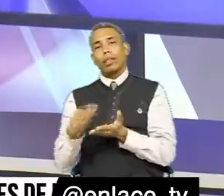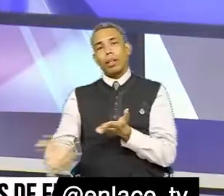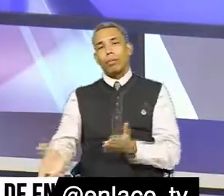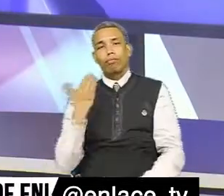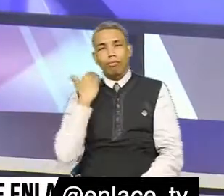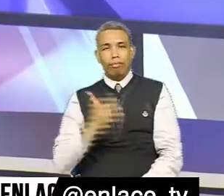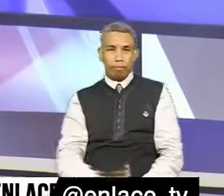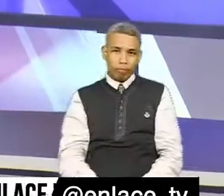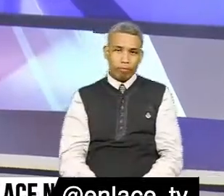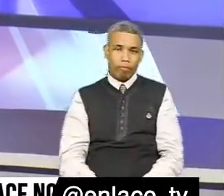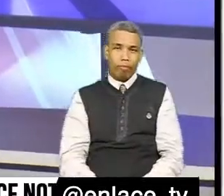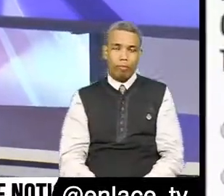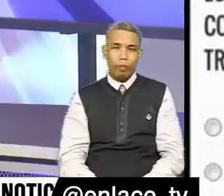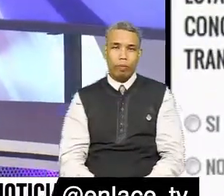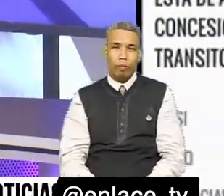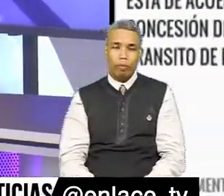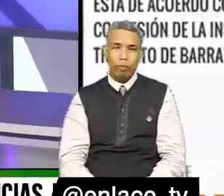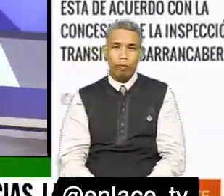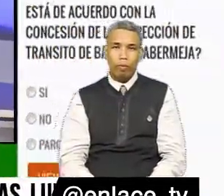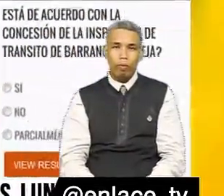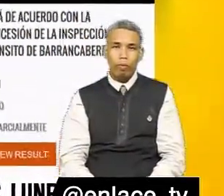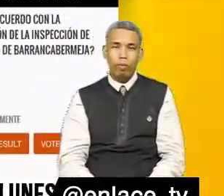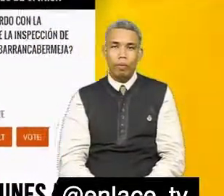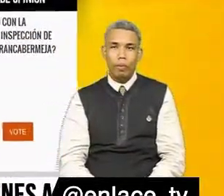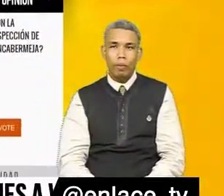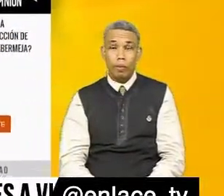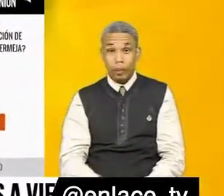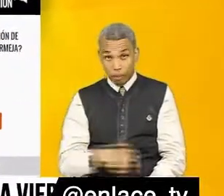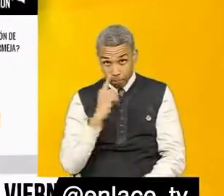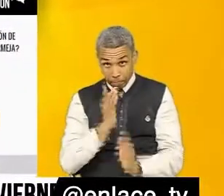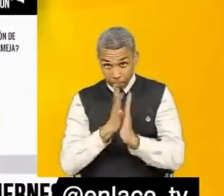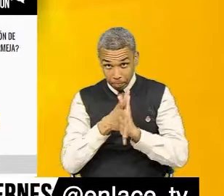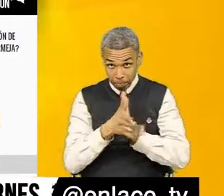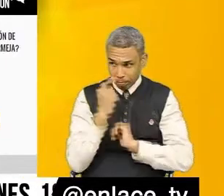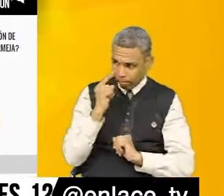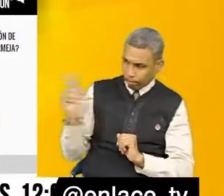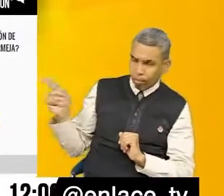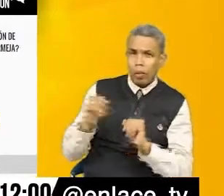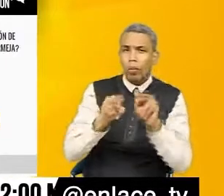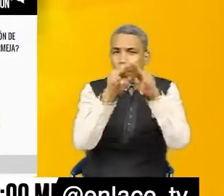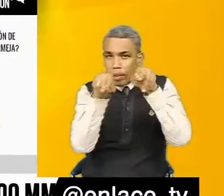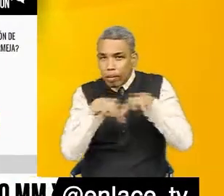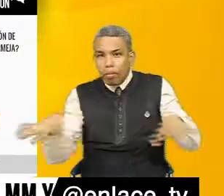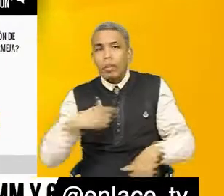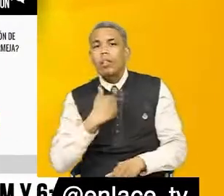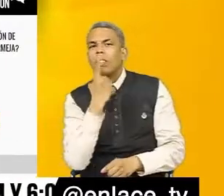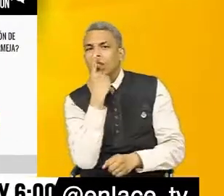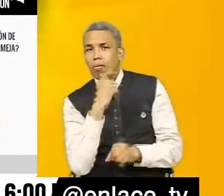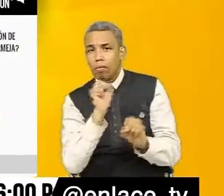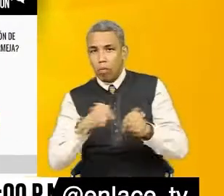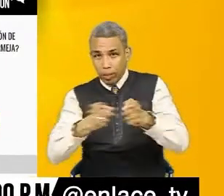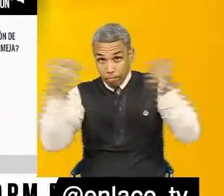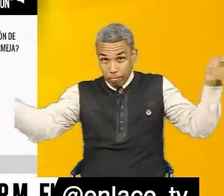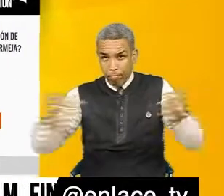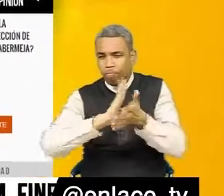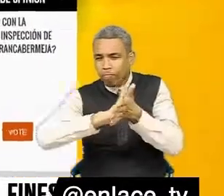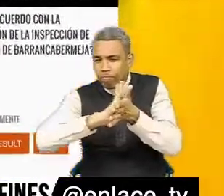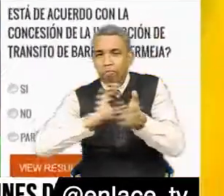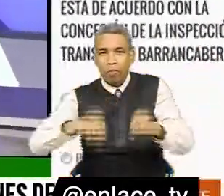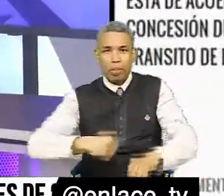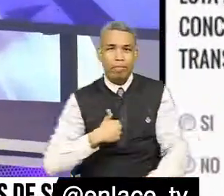comunidad del acontecer de la ciudad y región esta y otras informaciones de las noticias las puede hallar en nuestra página www punto en la cee televisión